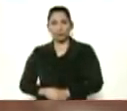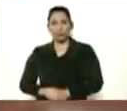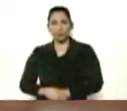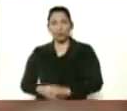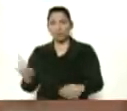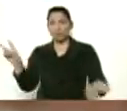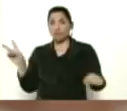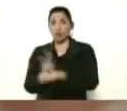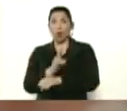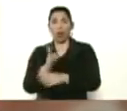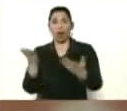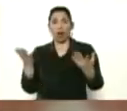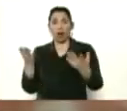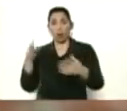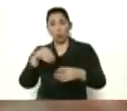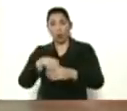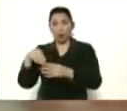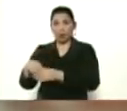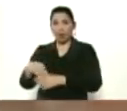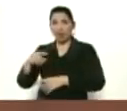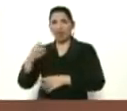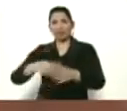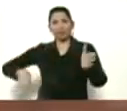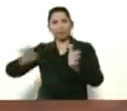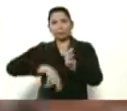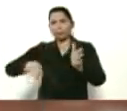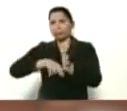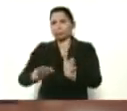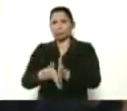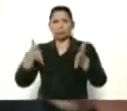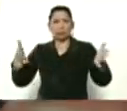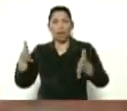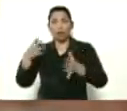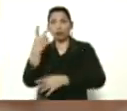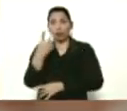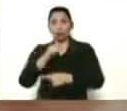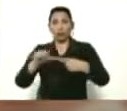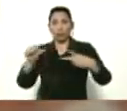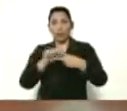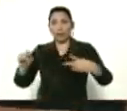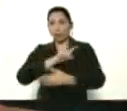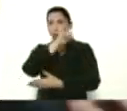violaron la cuarentena y después hubo un rebrote tan grande que en dos semanas estaban